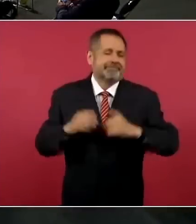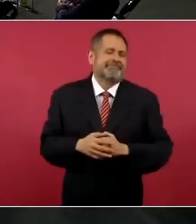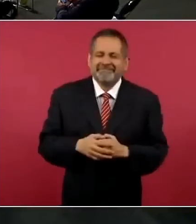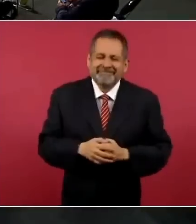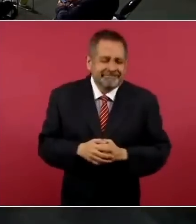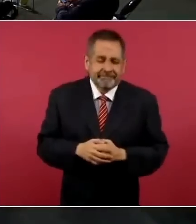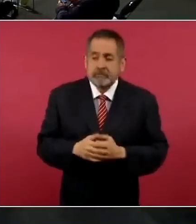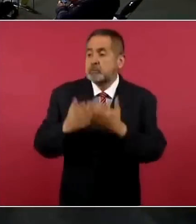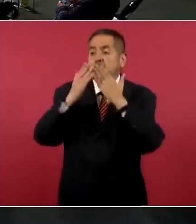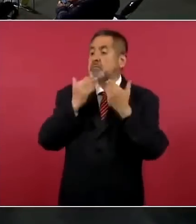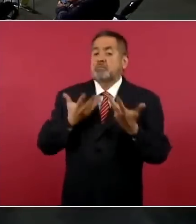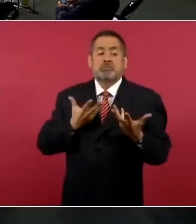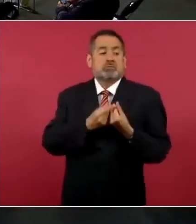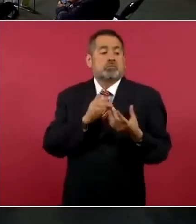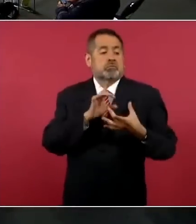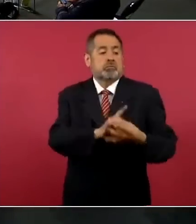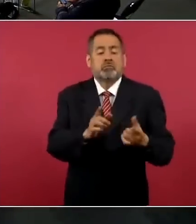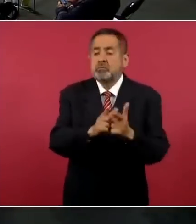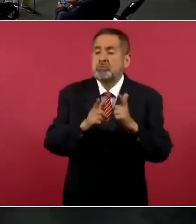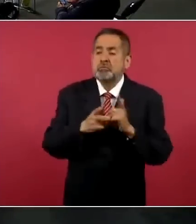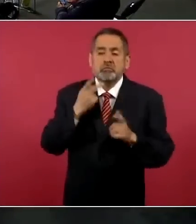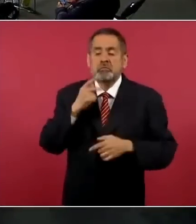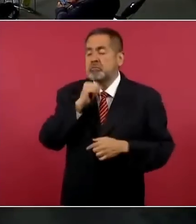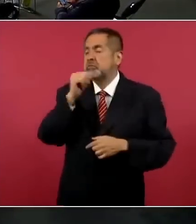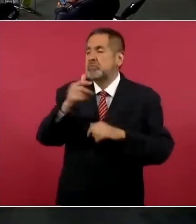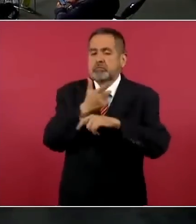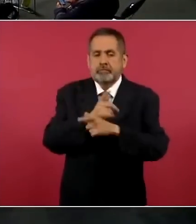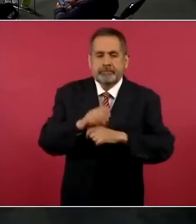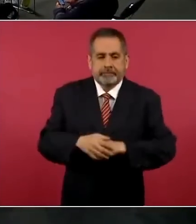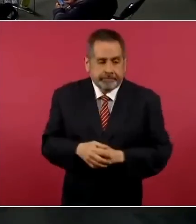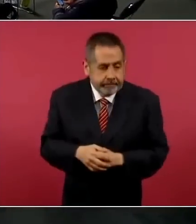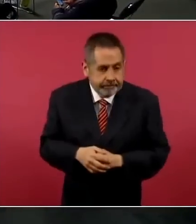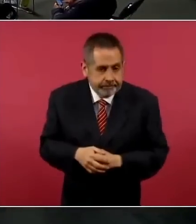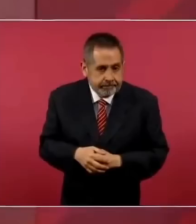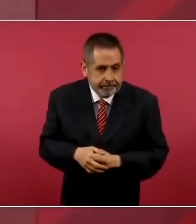tenemos partido. Me empiezo así.